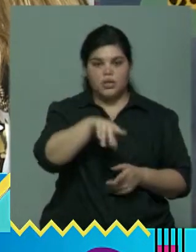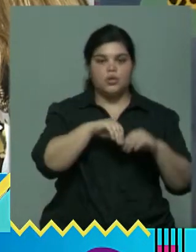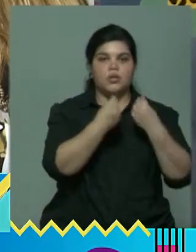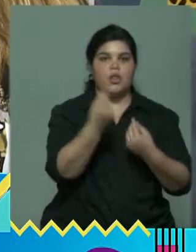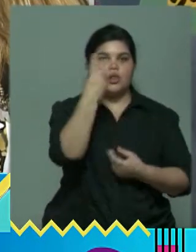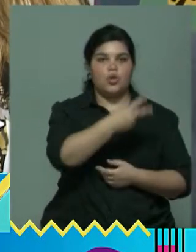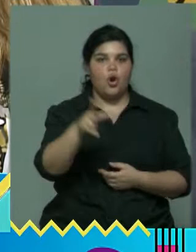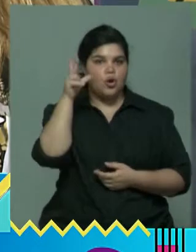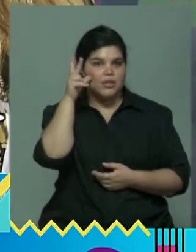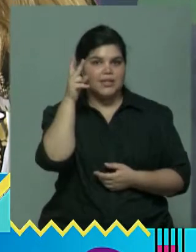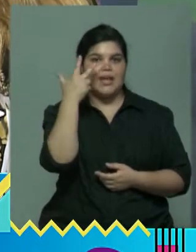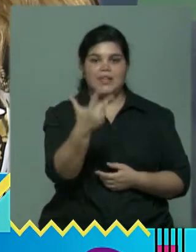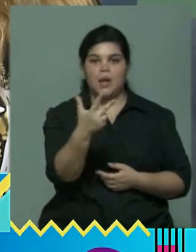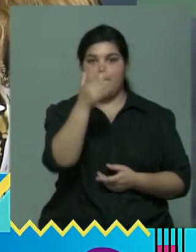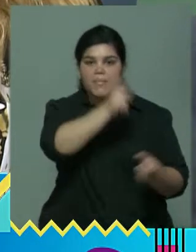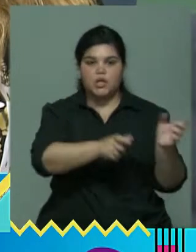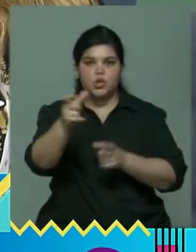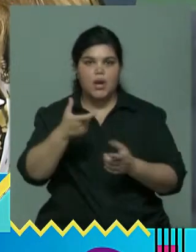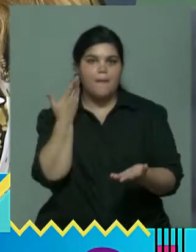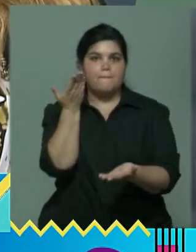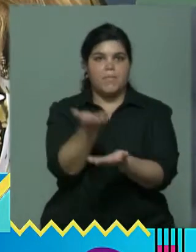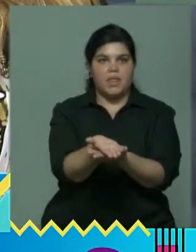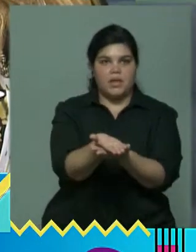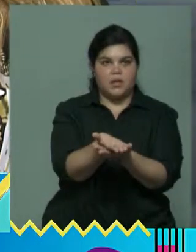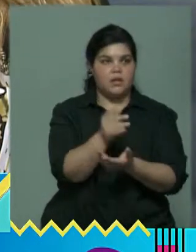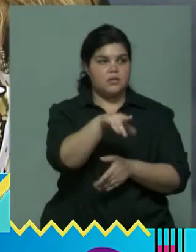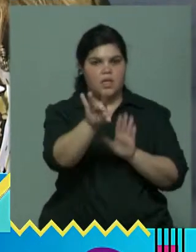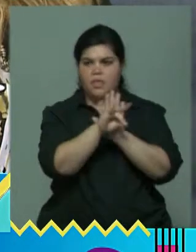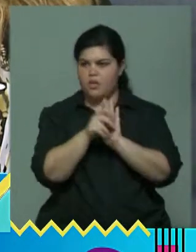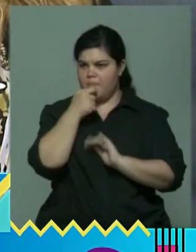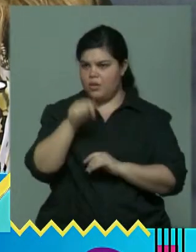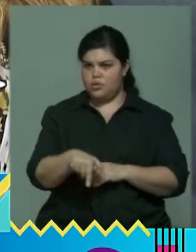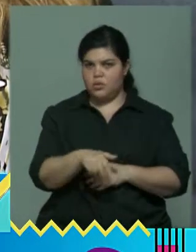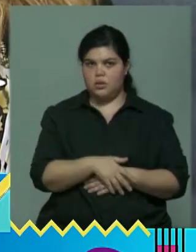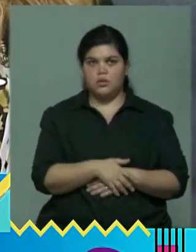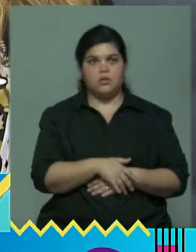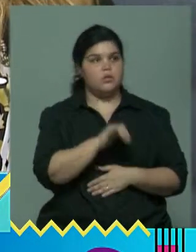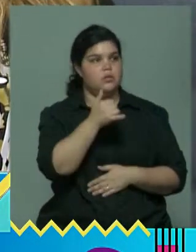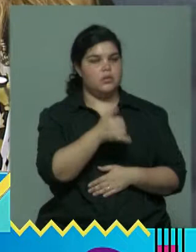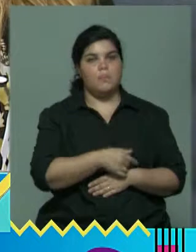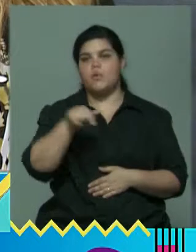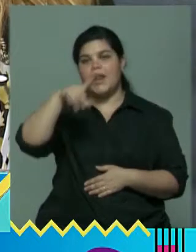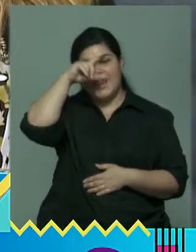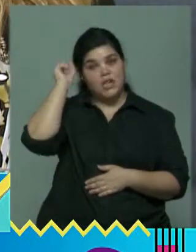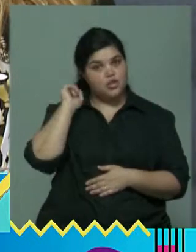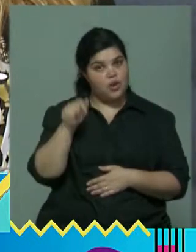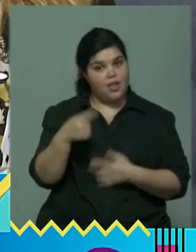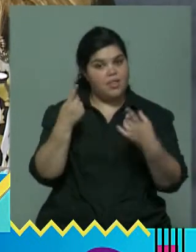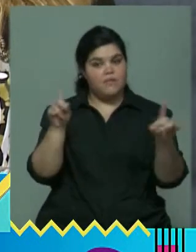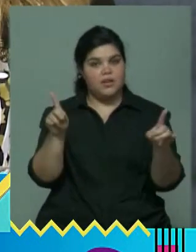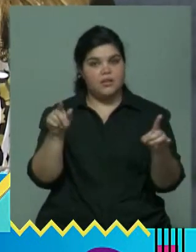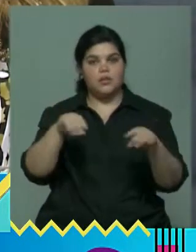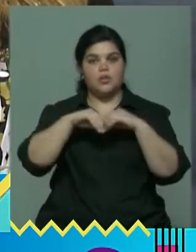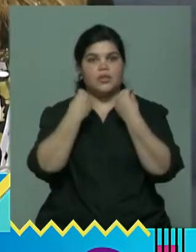personas lo solicitaron, y no es un dato menor. ¿Eso es de Mendoza? Sí. Ajá, porque a nivel nacional cerca de